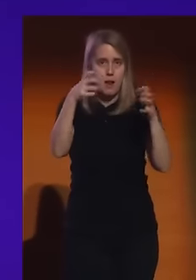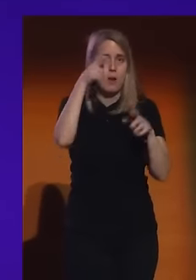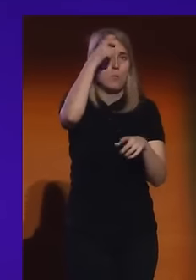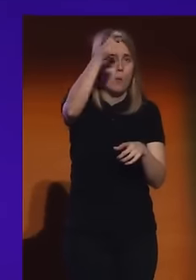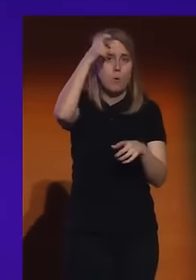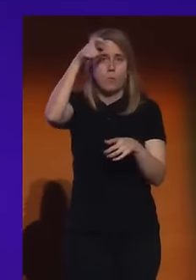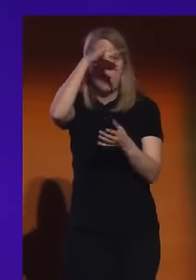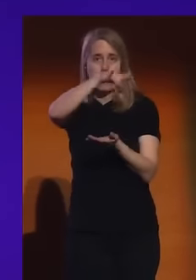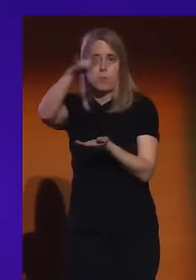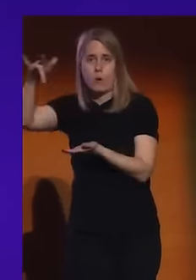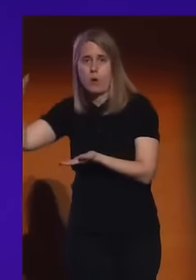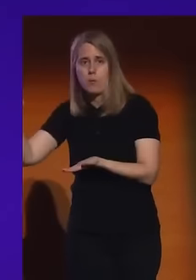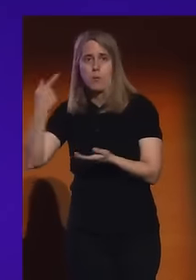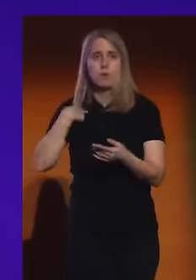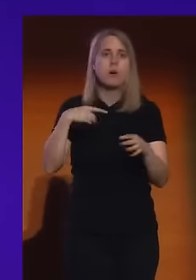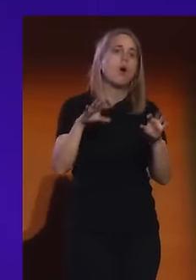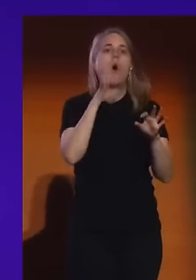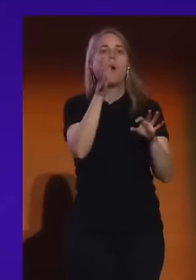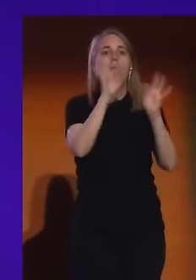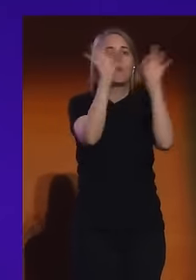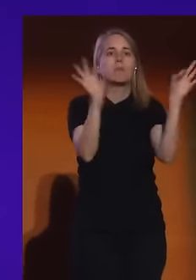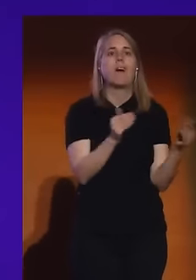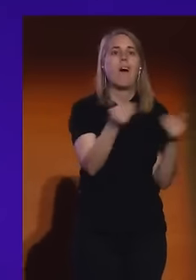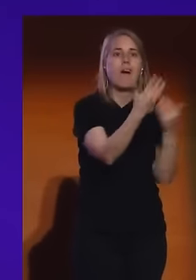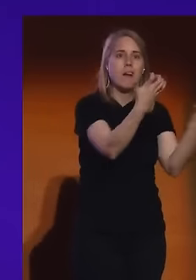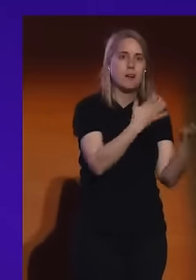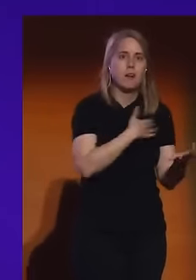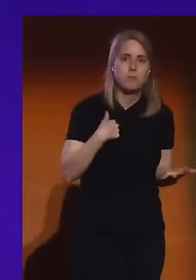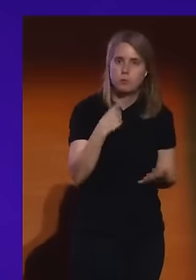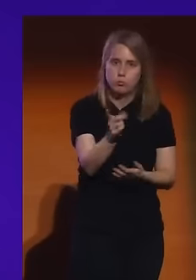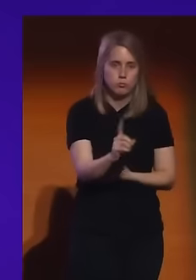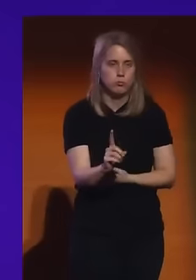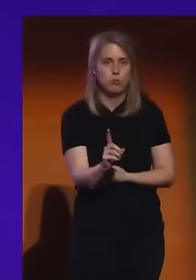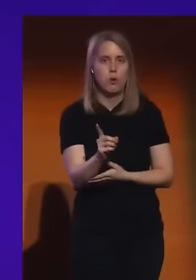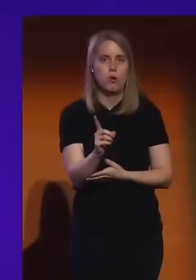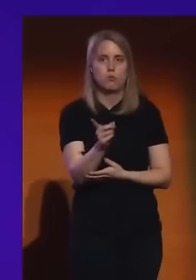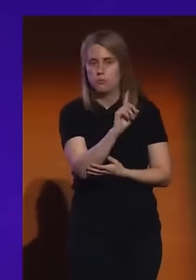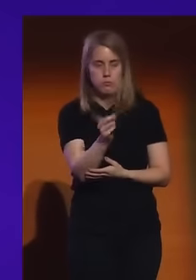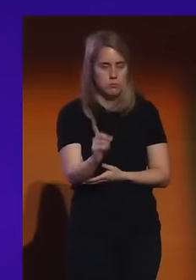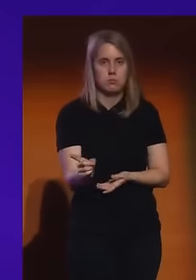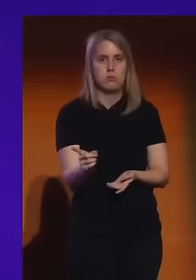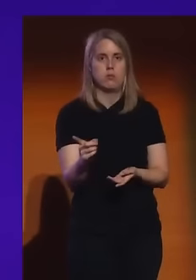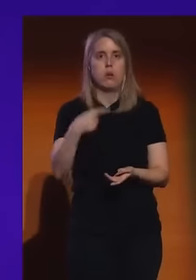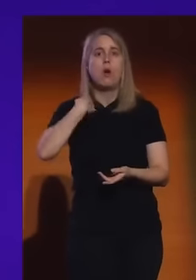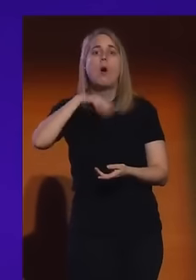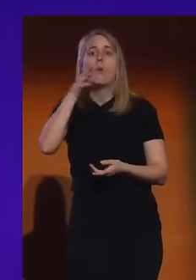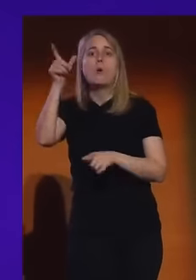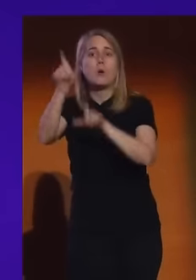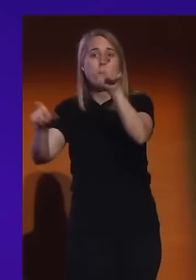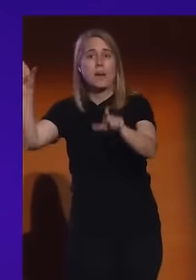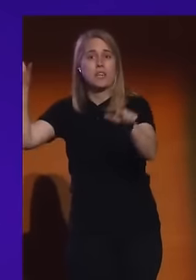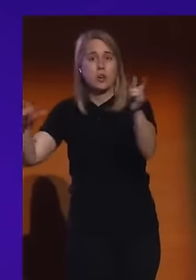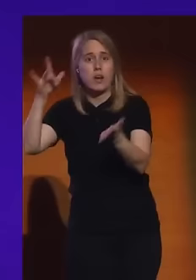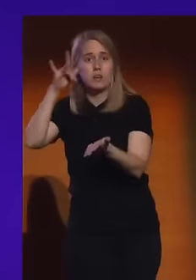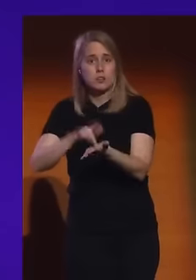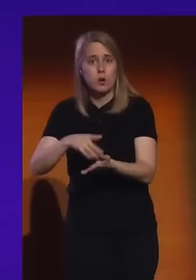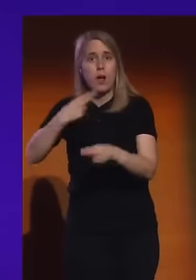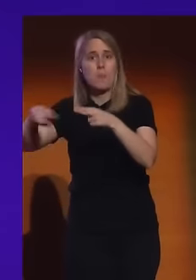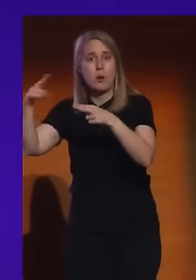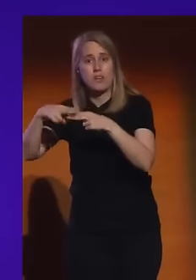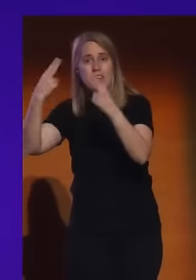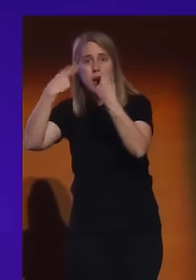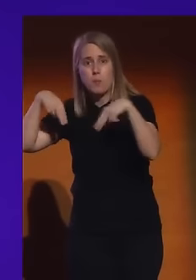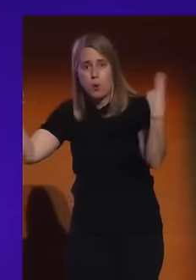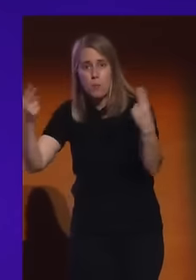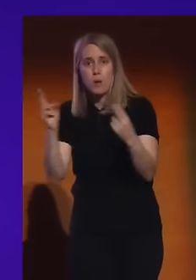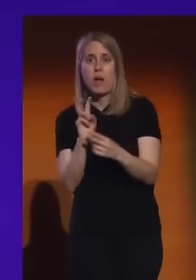herri esu irab nulo es jende Mere diten politika